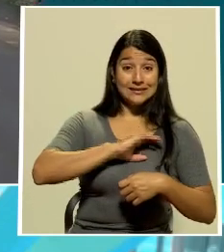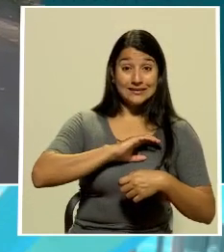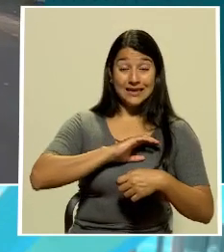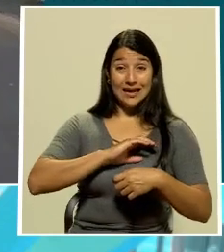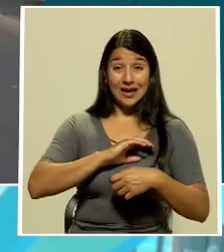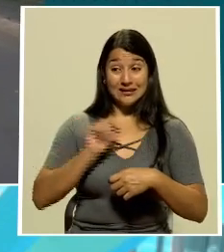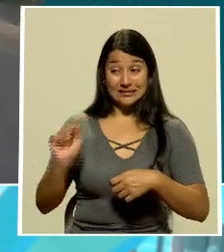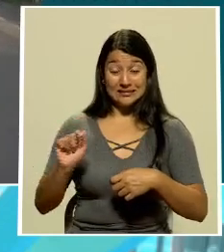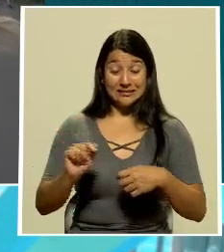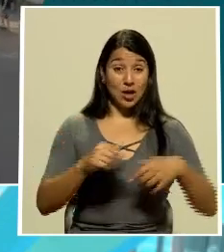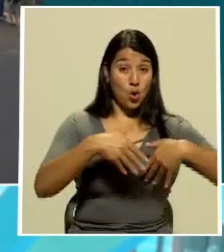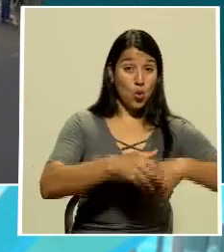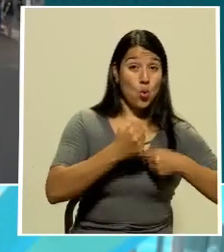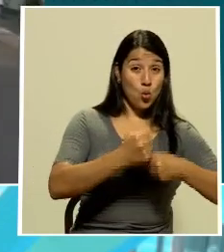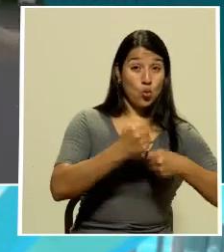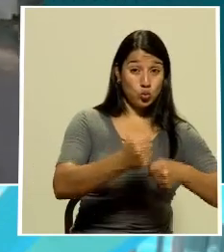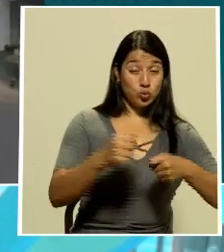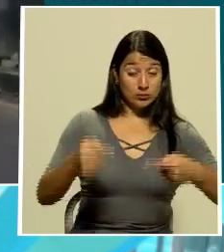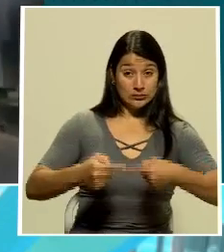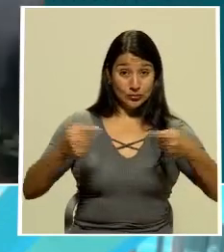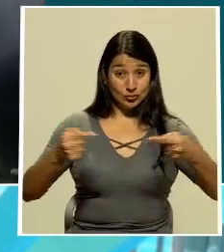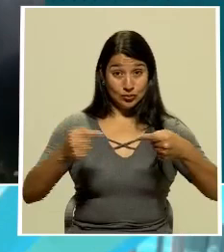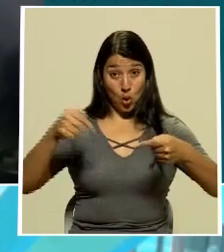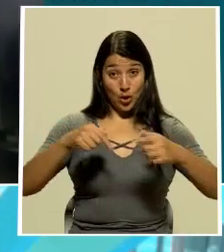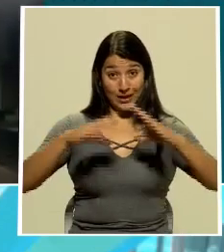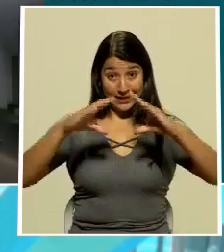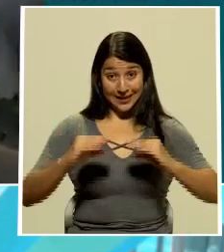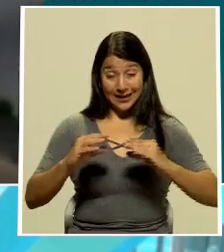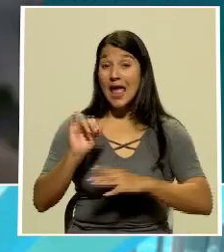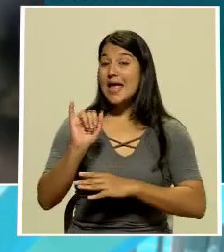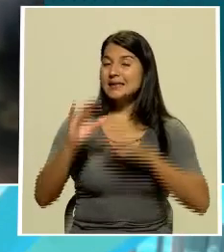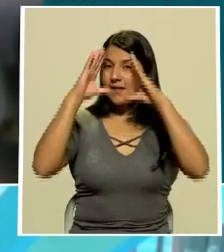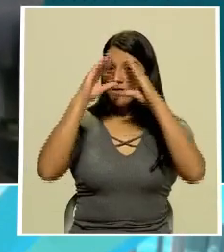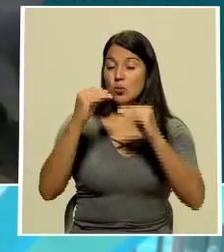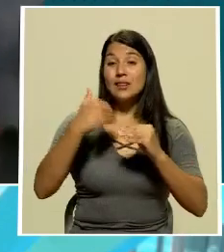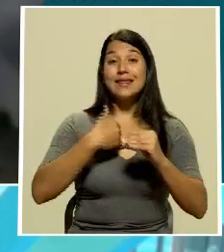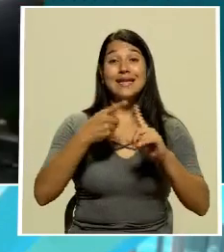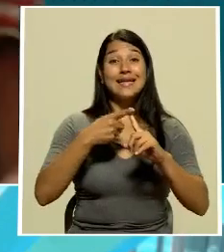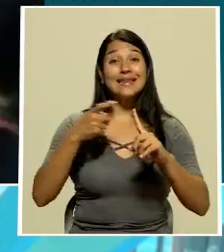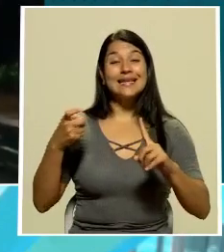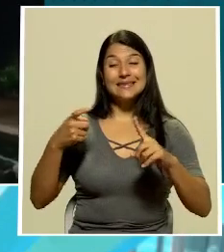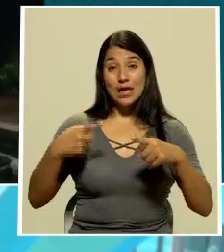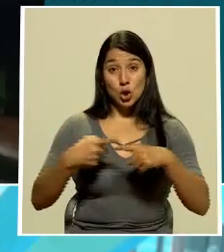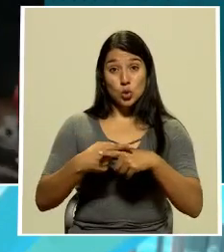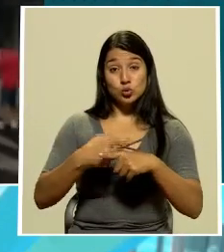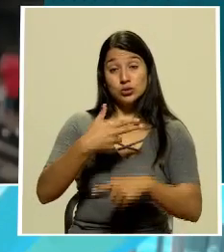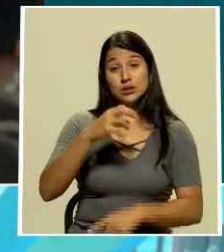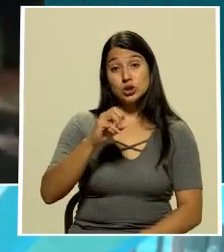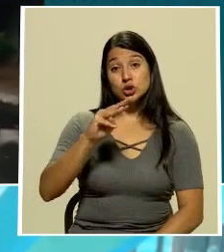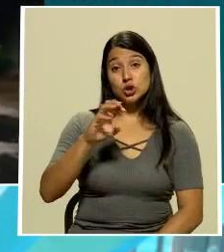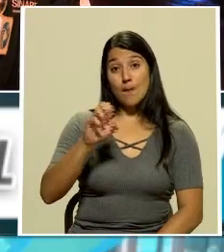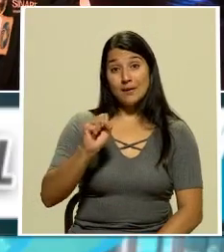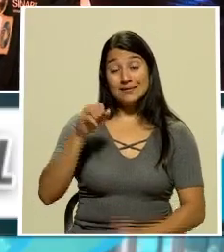manifestantes esta tarde en ese cantón. Don Ernesto, esta es la información que tenemos desde el cruce de Chomes en Punta